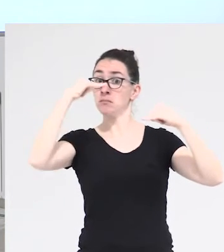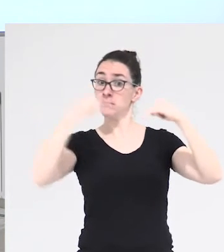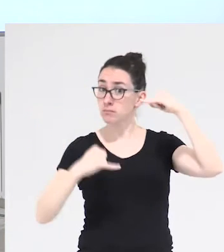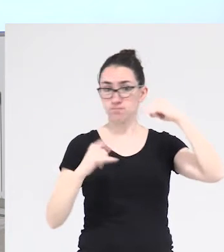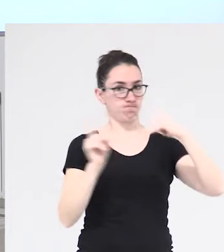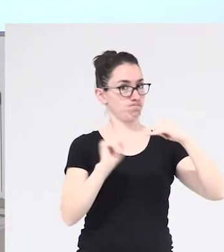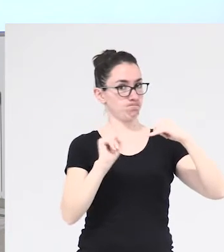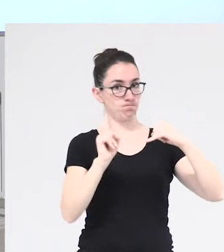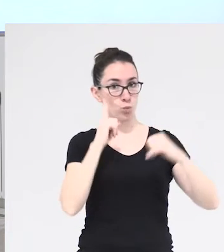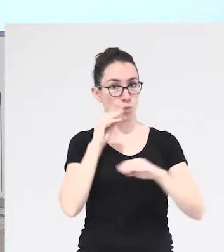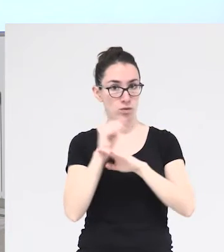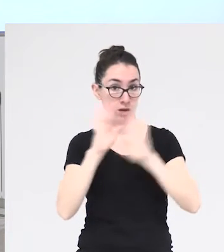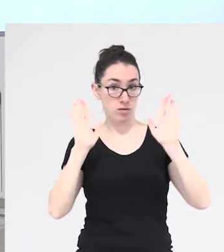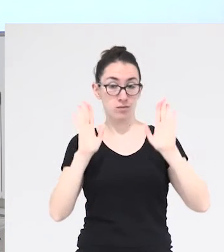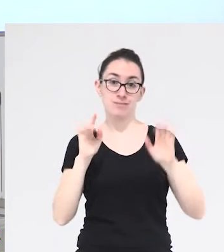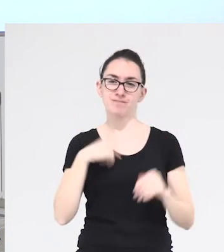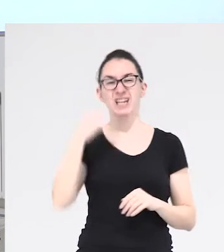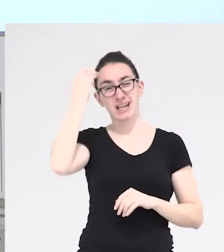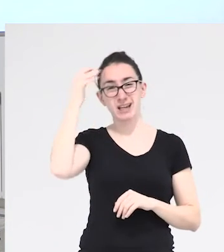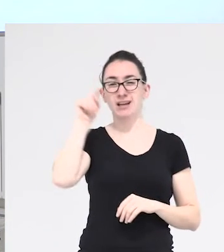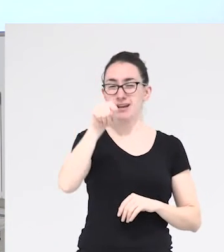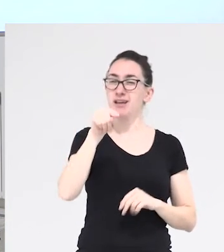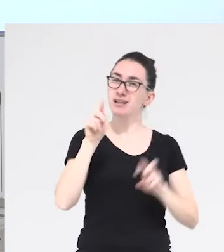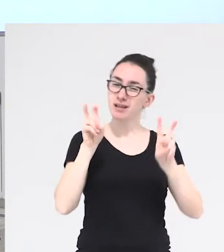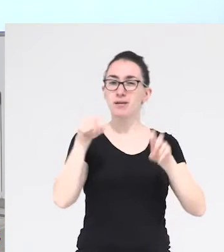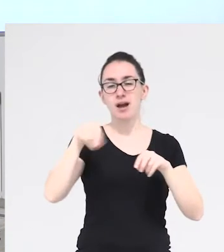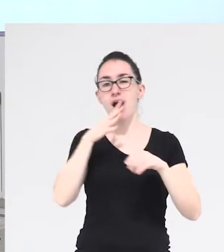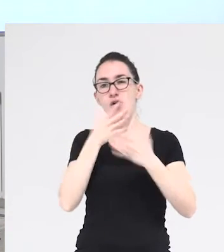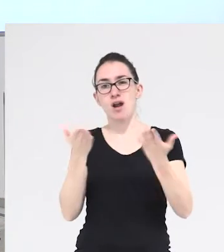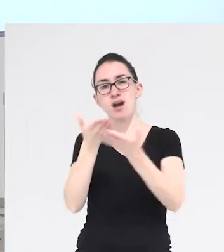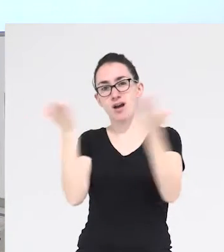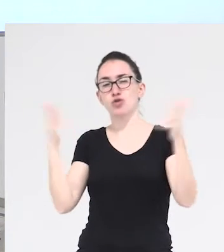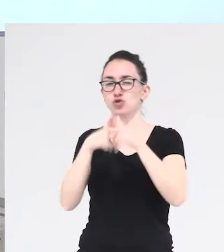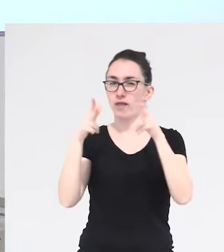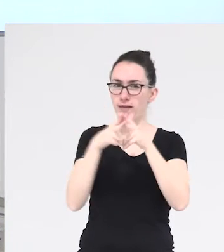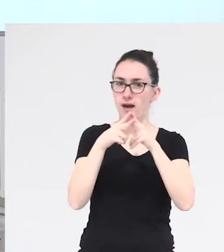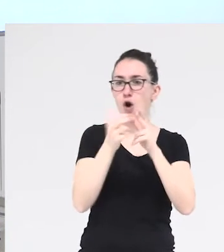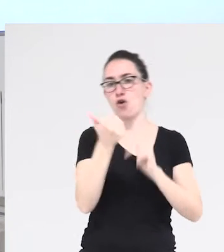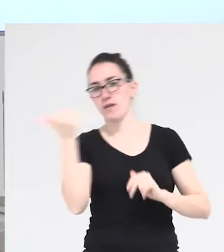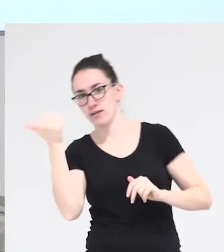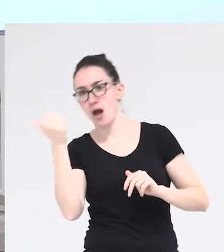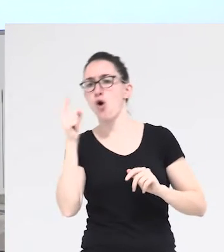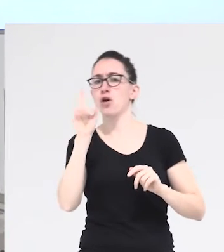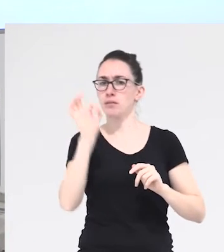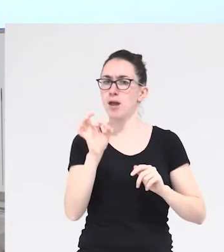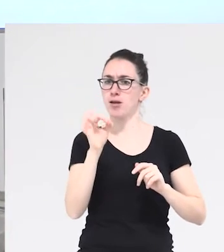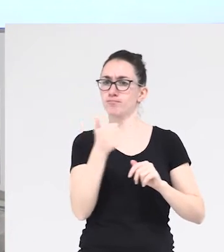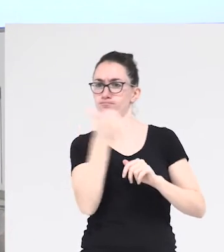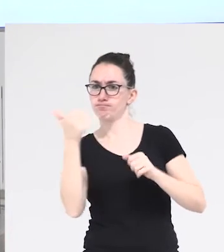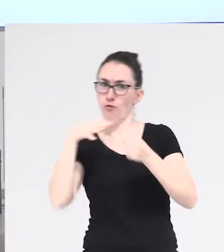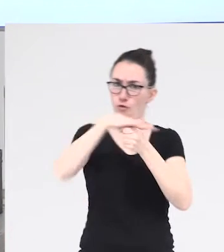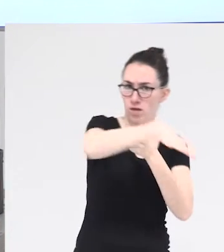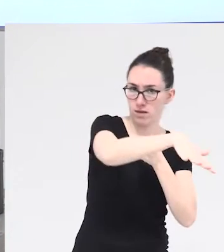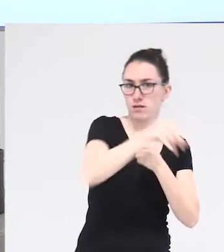en ese pasarse de la línea. Y creo que es algo que, insisto, en estas sociedades occidentales y occidentalizadas, o sea, las sociedades a las que